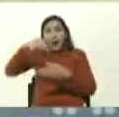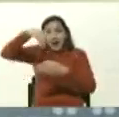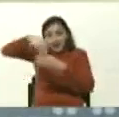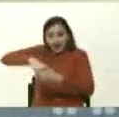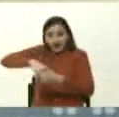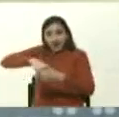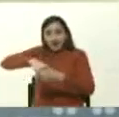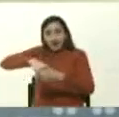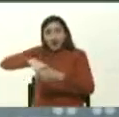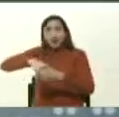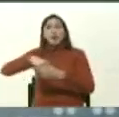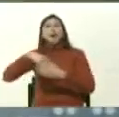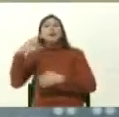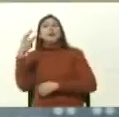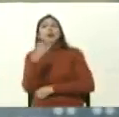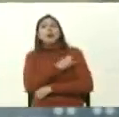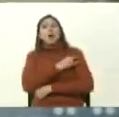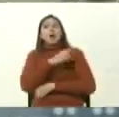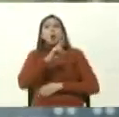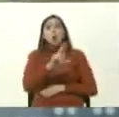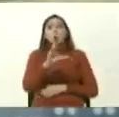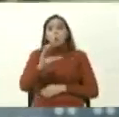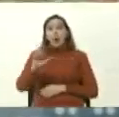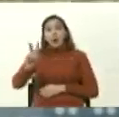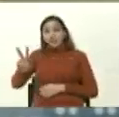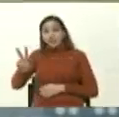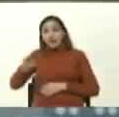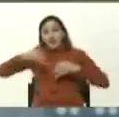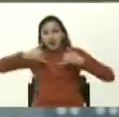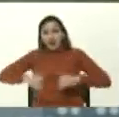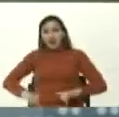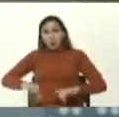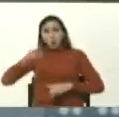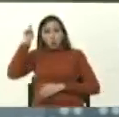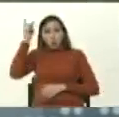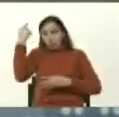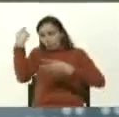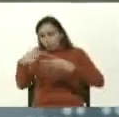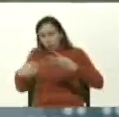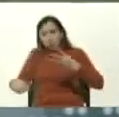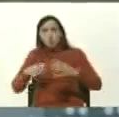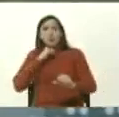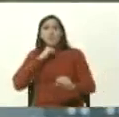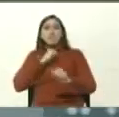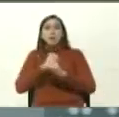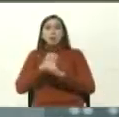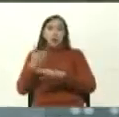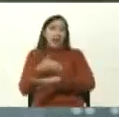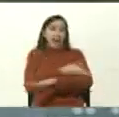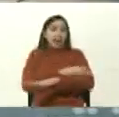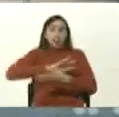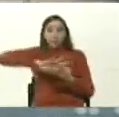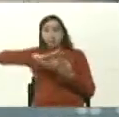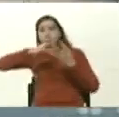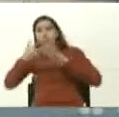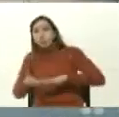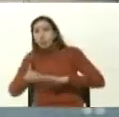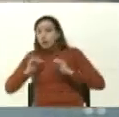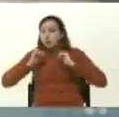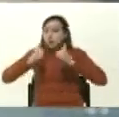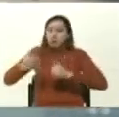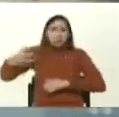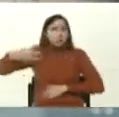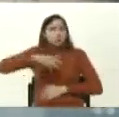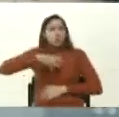los empleados de la Universidad Central de Venezuela que estaban realmente en situación caótica. No podían iniciar clases